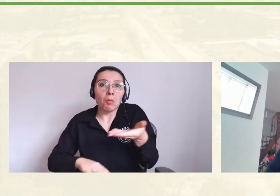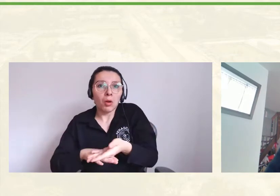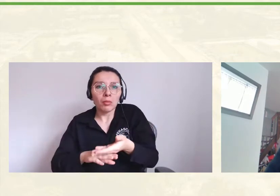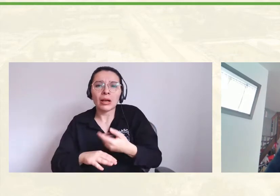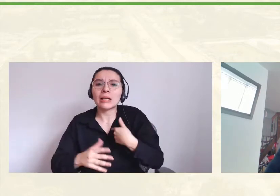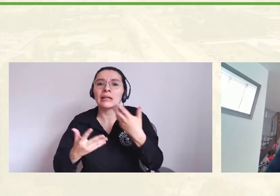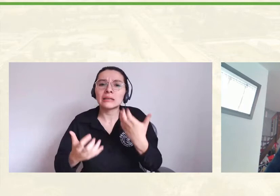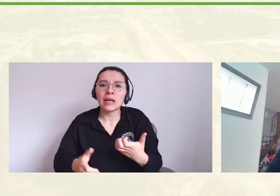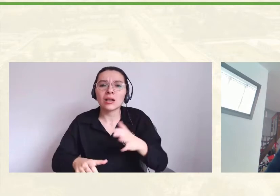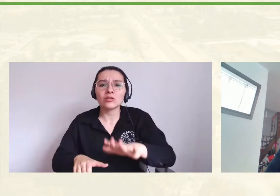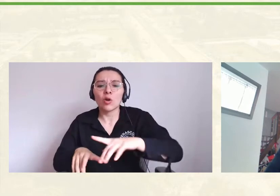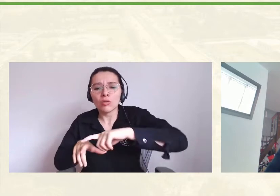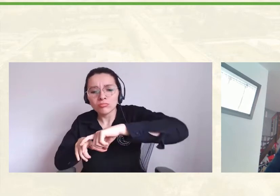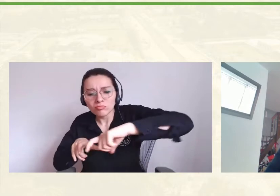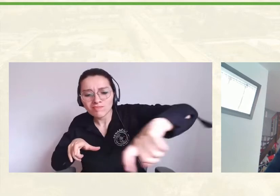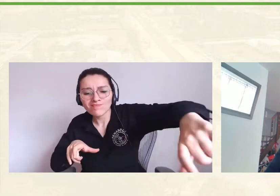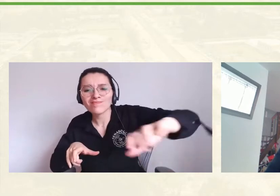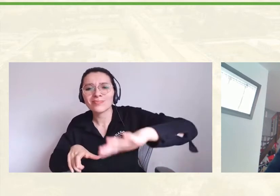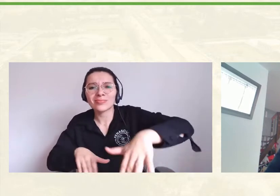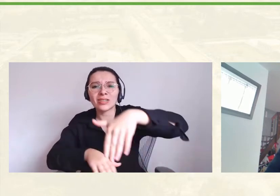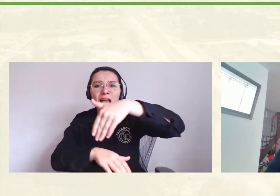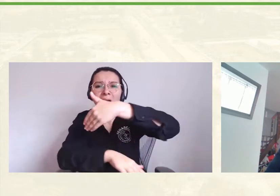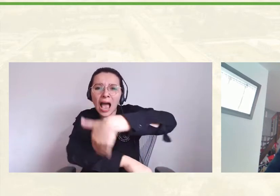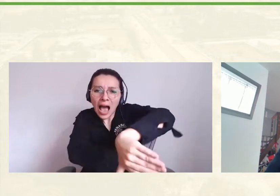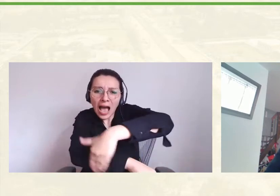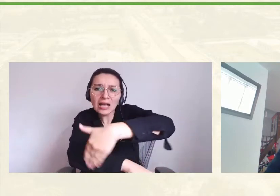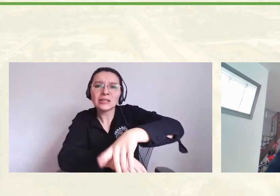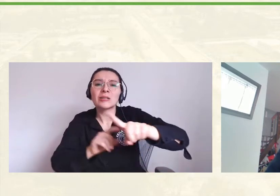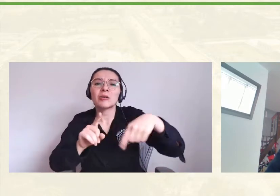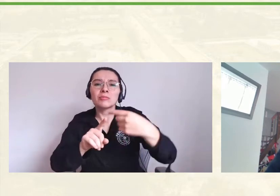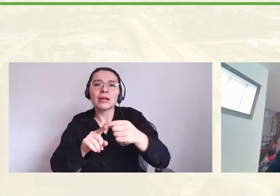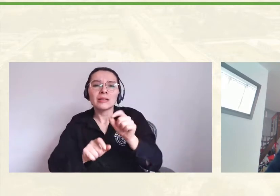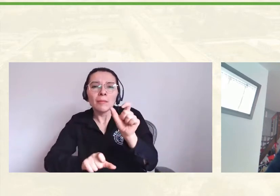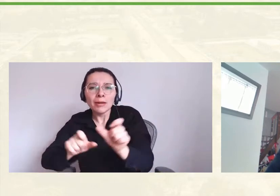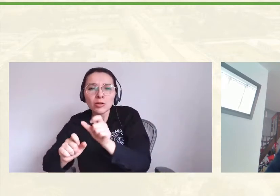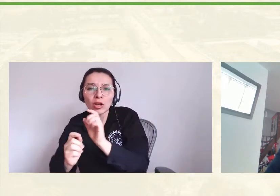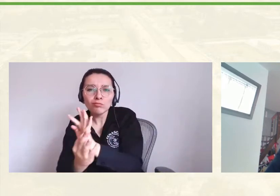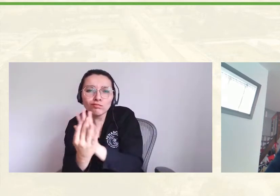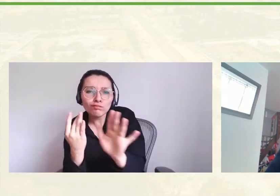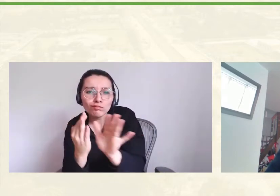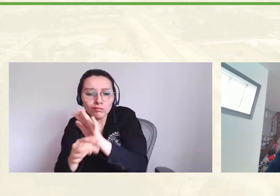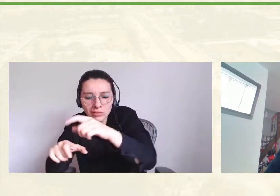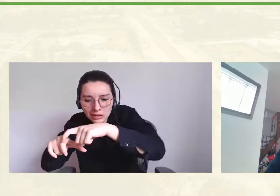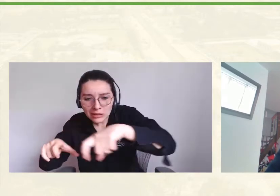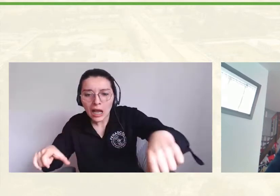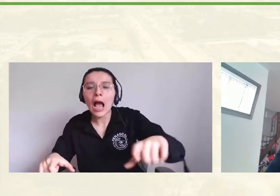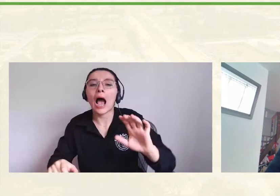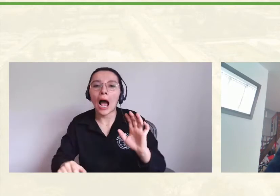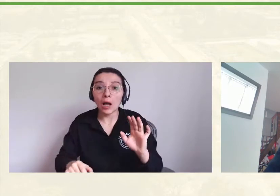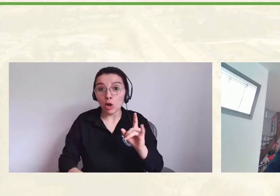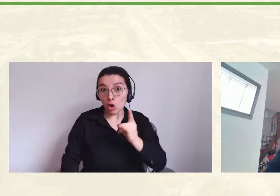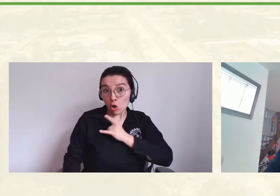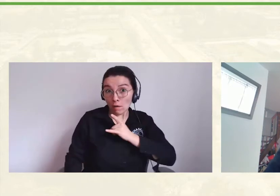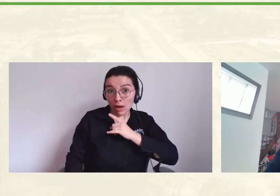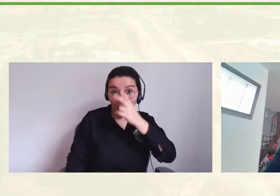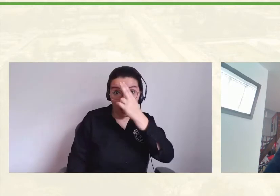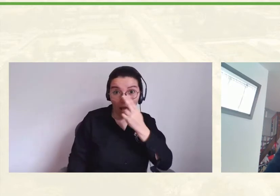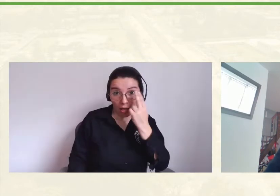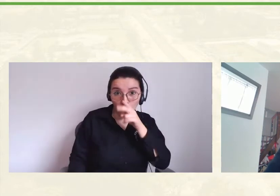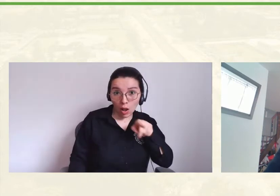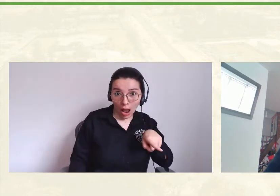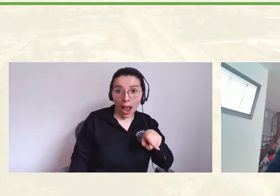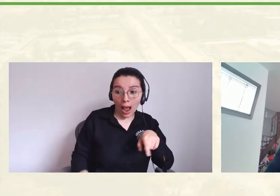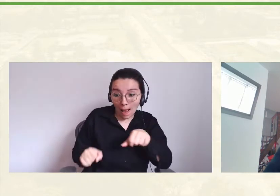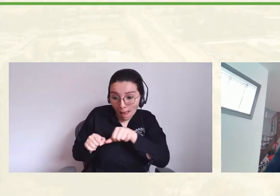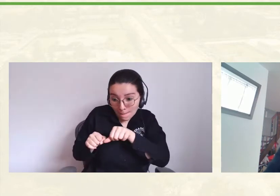andenes, que finalmente también ahí pasaría el caso en donde el uso de la universidad y los metros cuadrados de la universidad apalancan